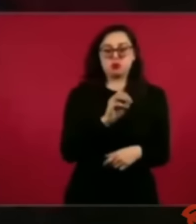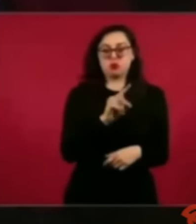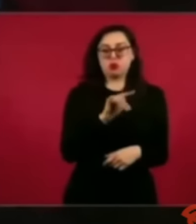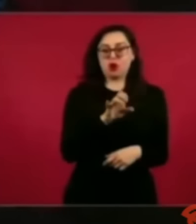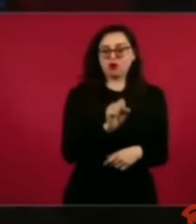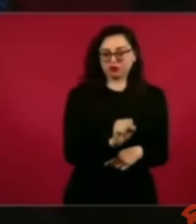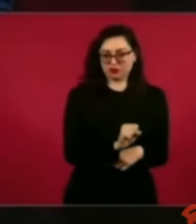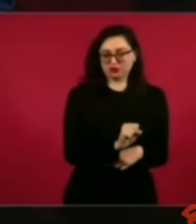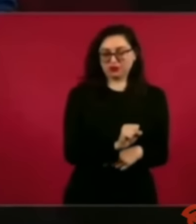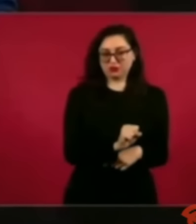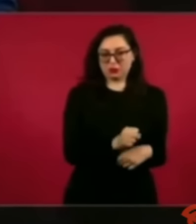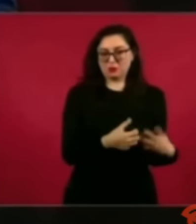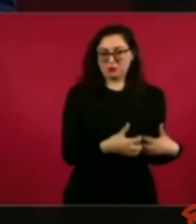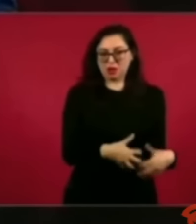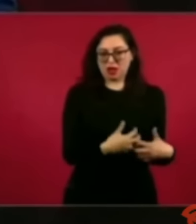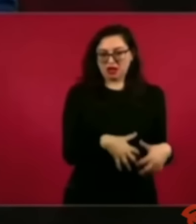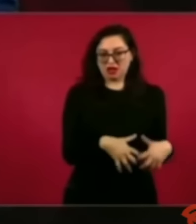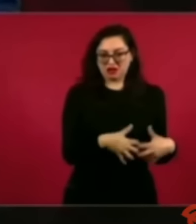son máquinas.